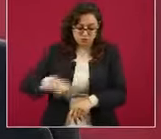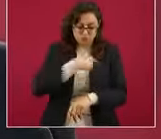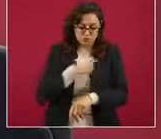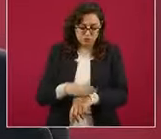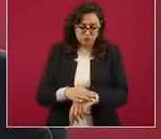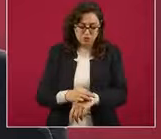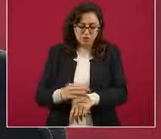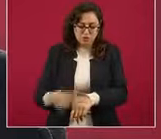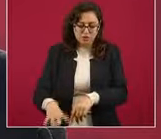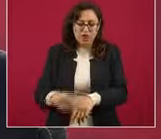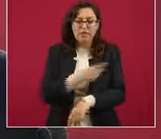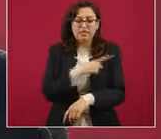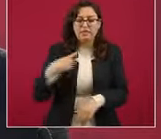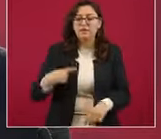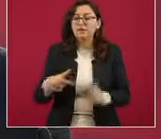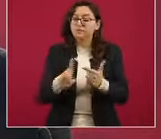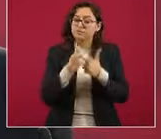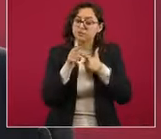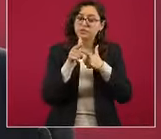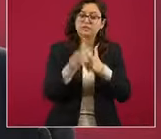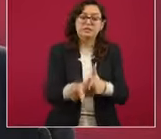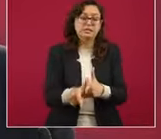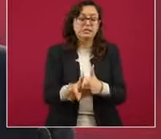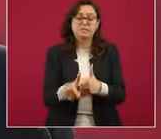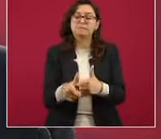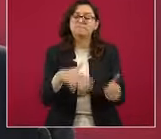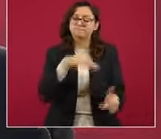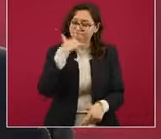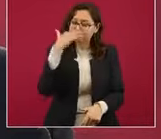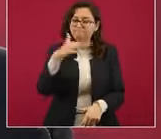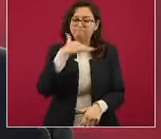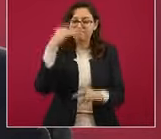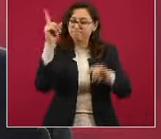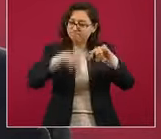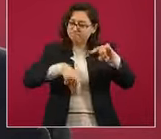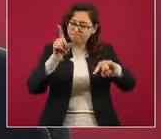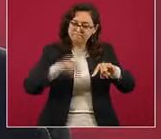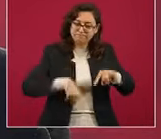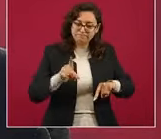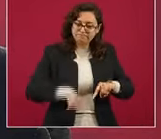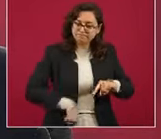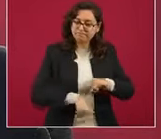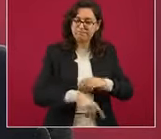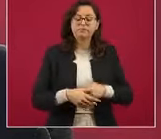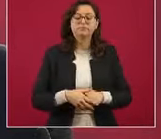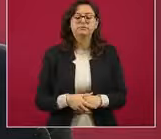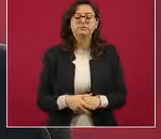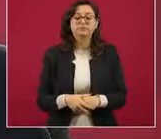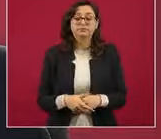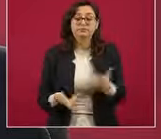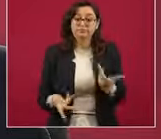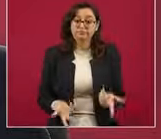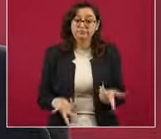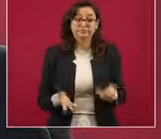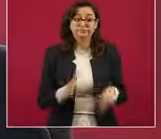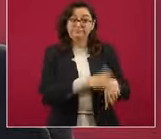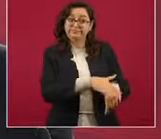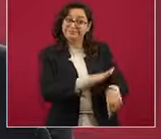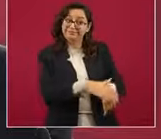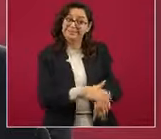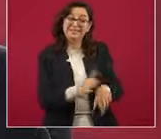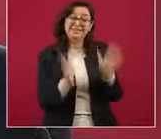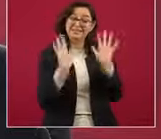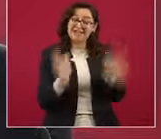acabar con la peste de la corrupción. Y que vayan entendiendo de que